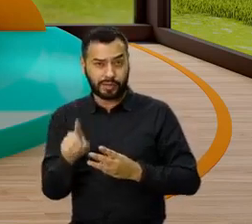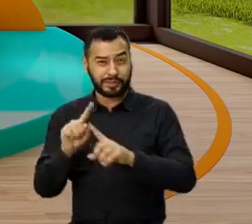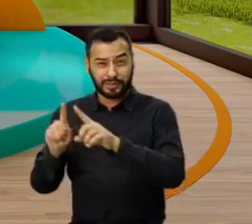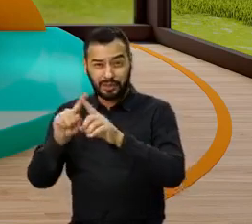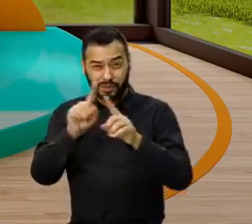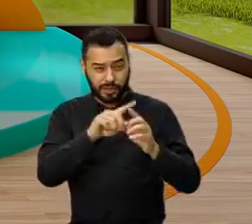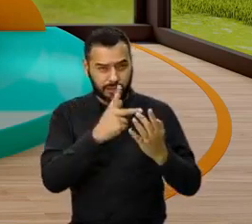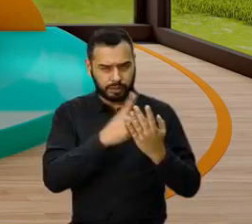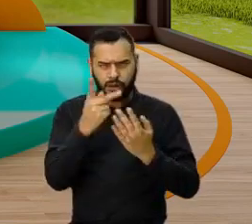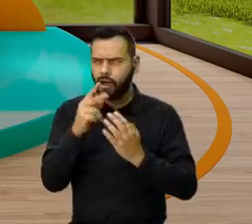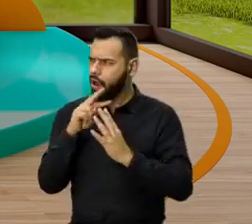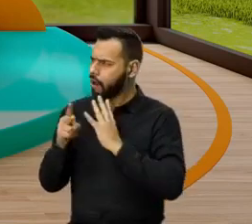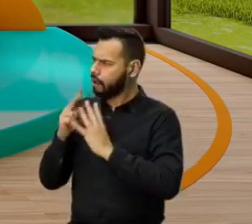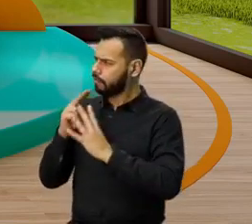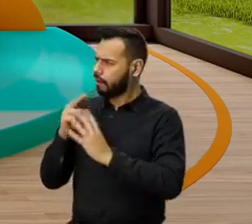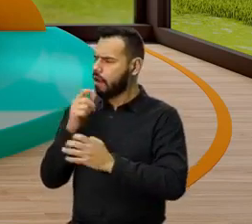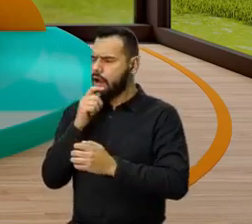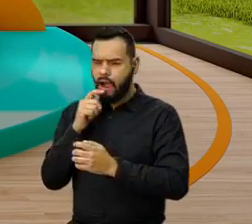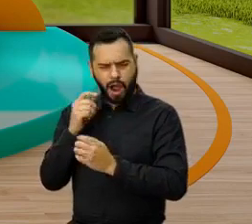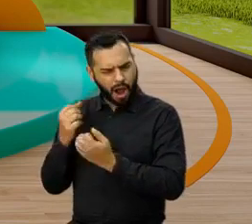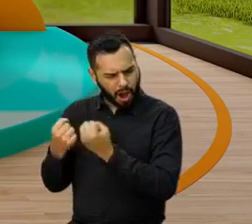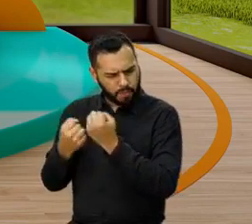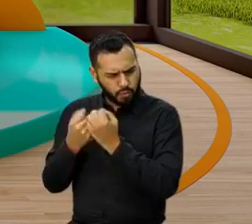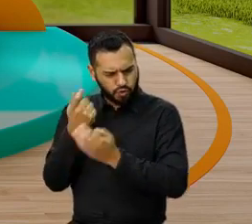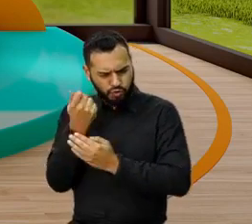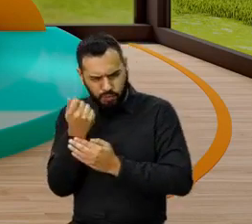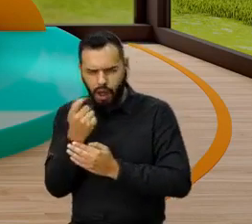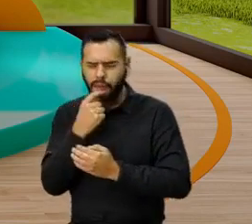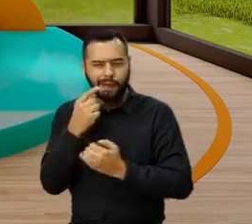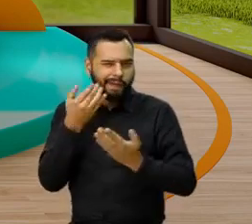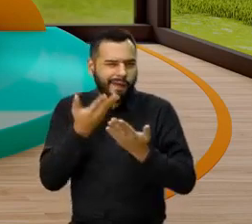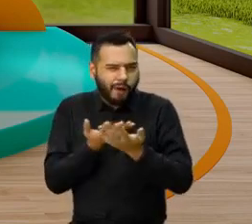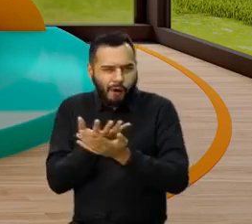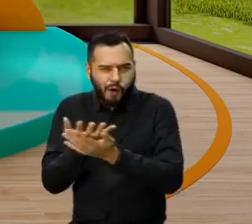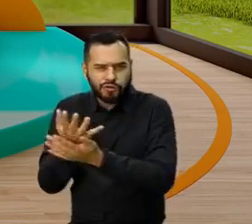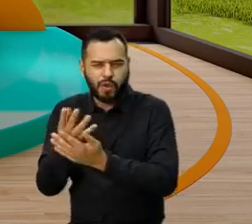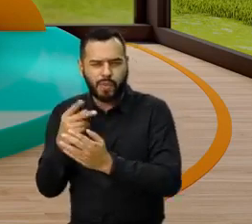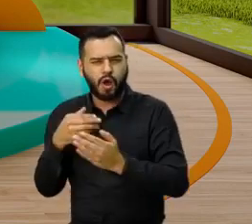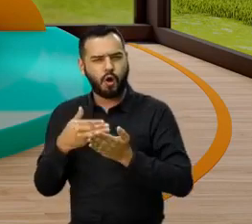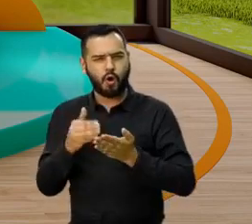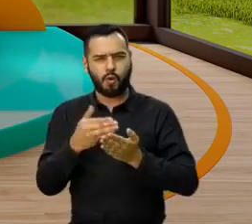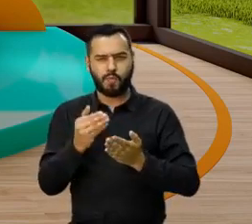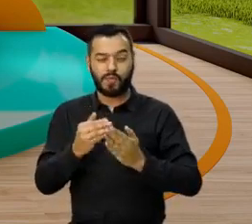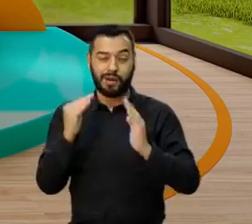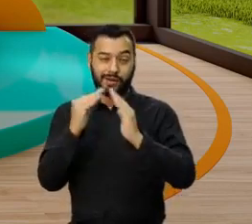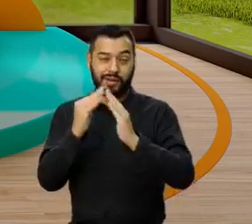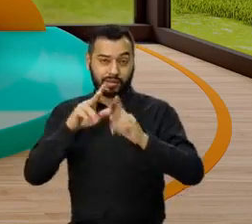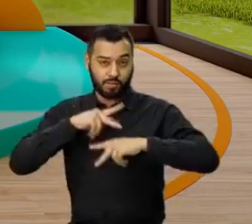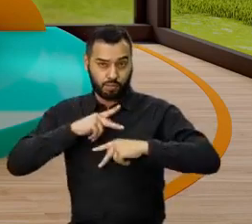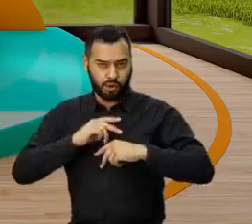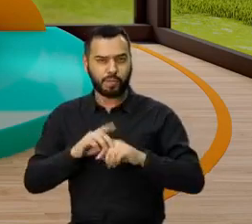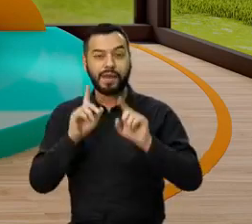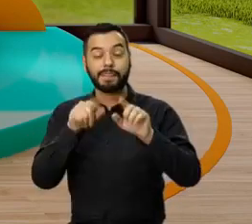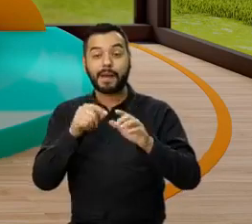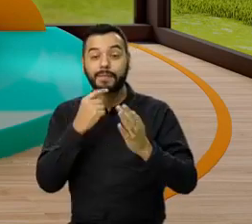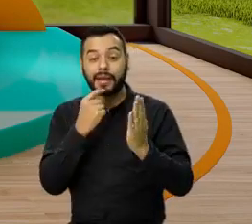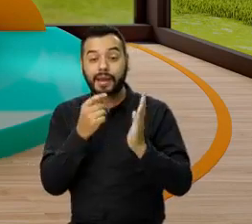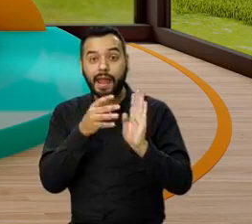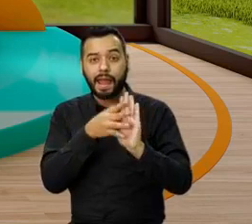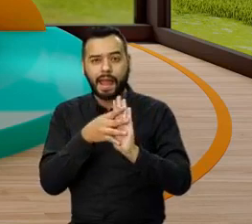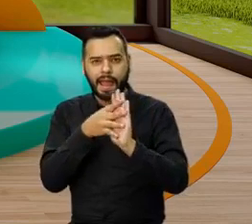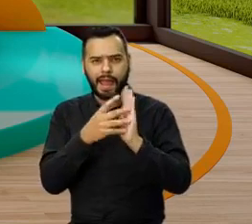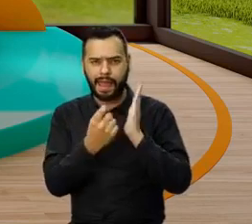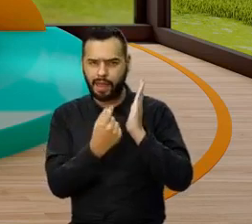y muchos tips para iniciar la compra de su vivienda propia también los invito para que contesten la encuesta